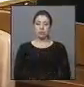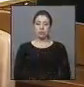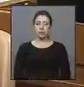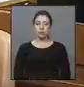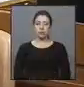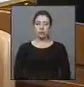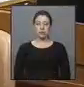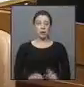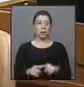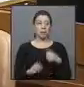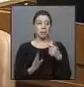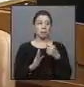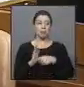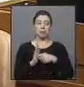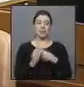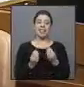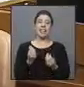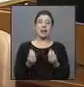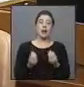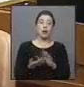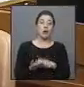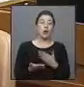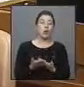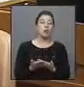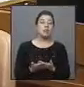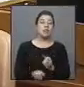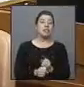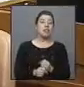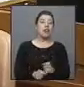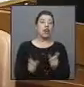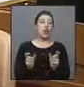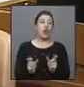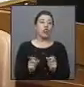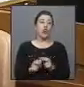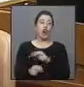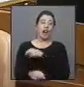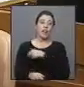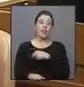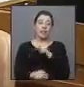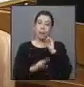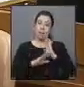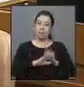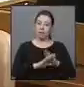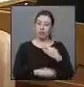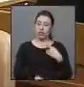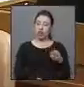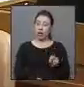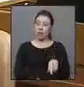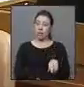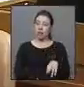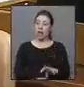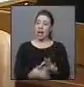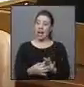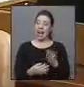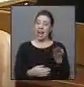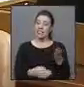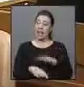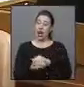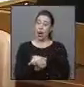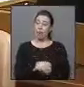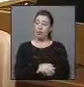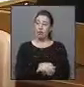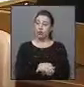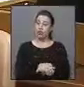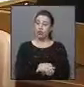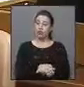Veamos en los próximos seis meses qué pasa. Cómo ha operado este control de identidad preventivo. Le insisto, gracias a la oposición